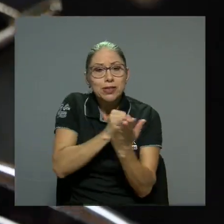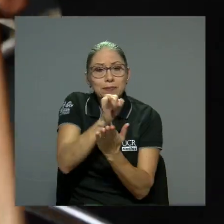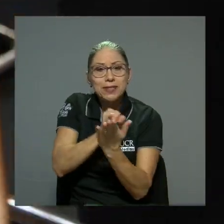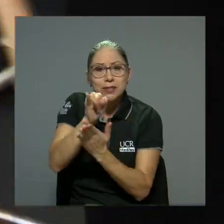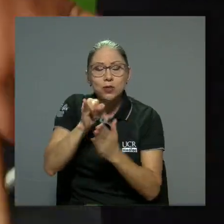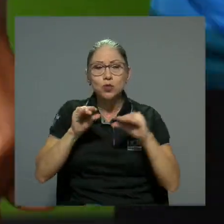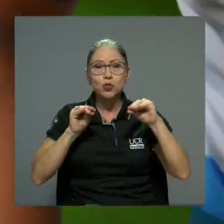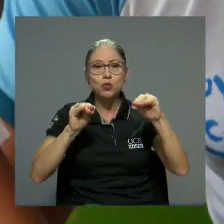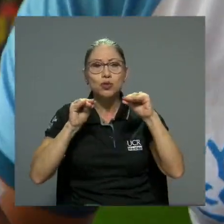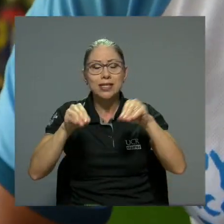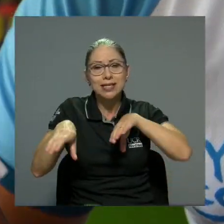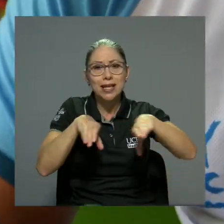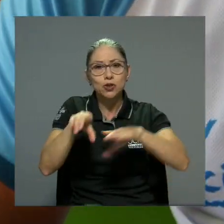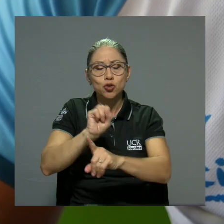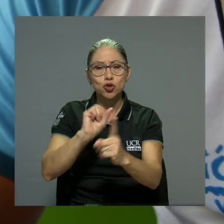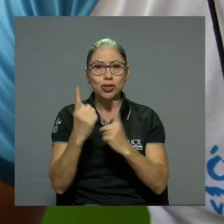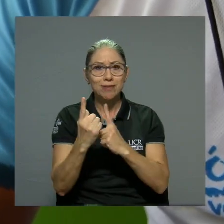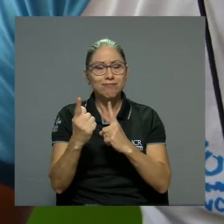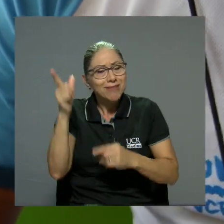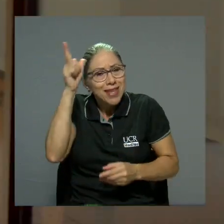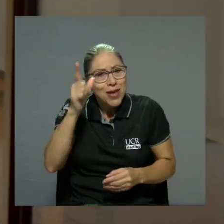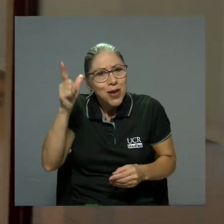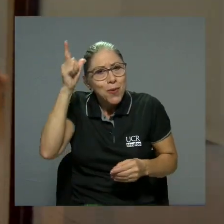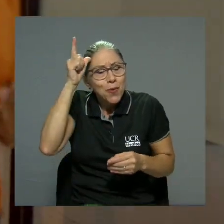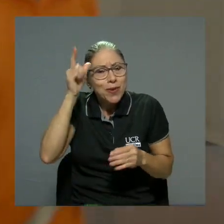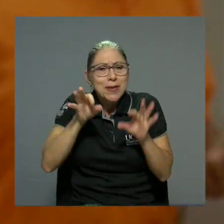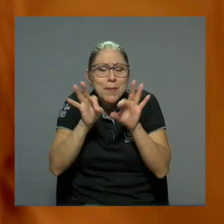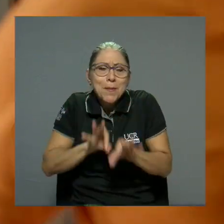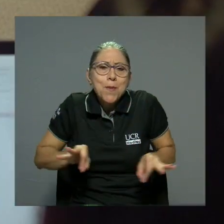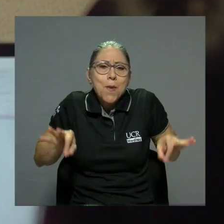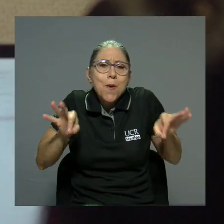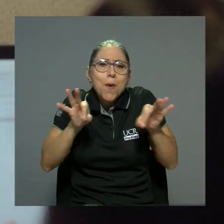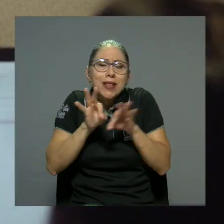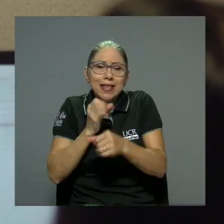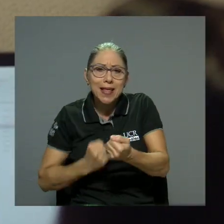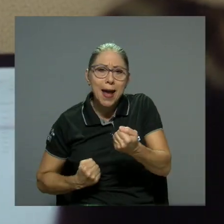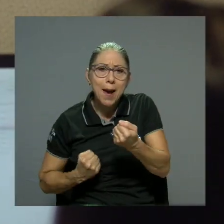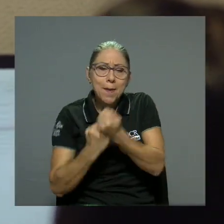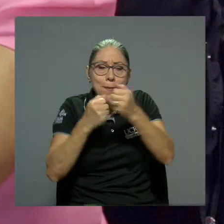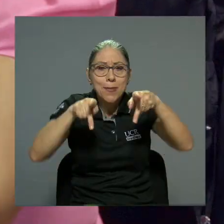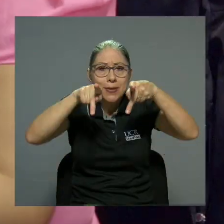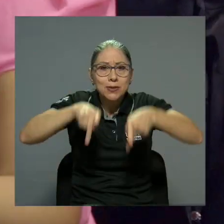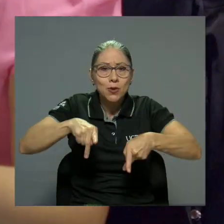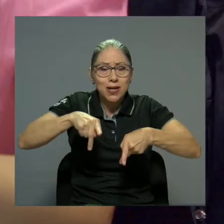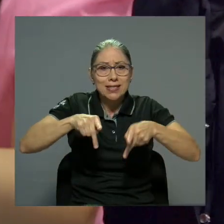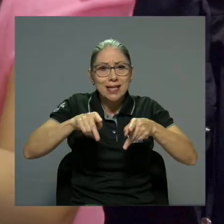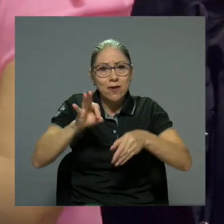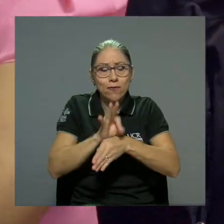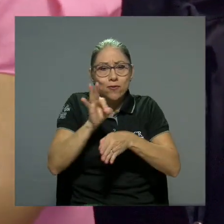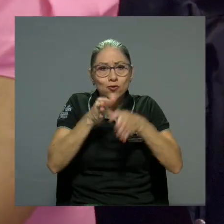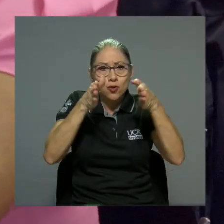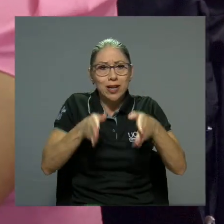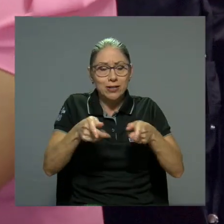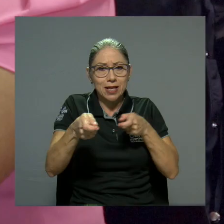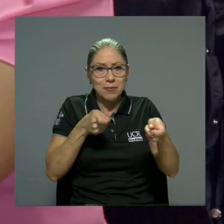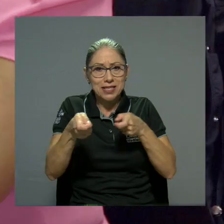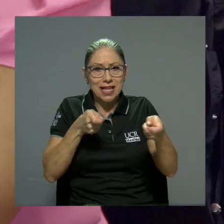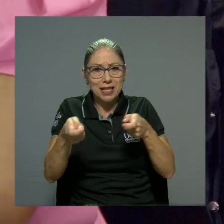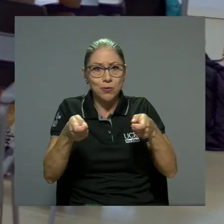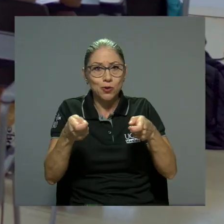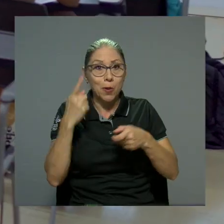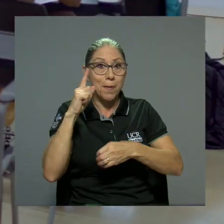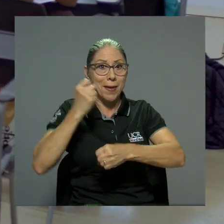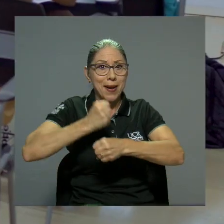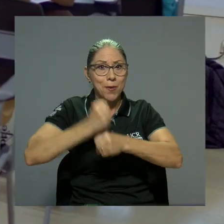docencia y acción social, y por supuesto, desde el invaluable aporte del personal administrativo a esta gran